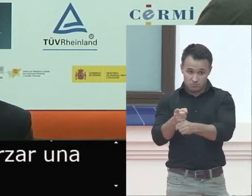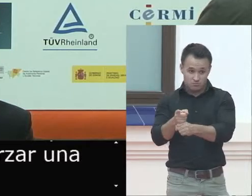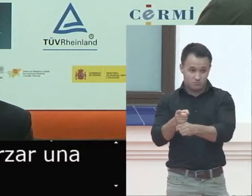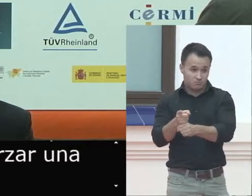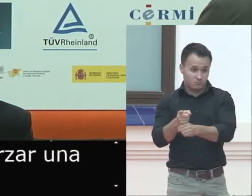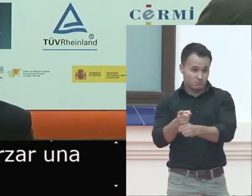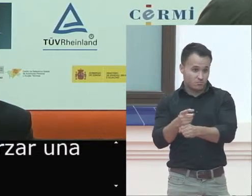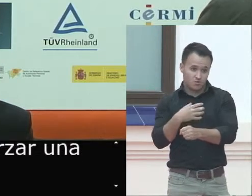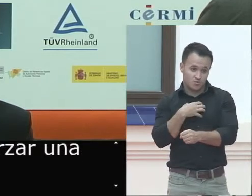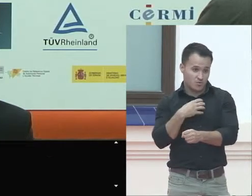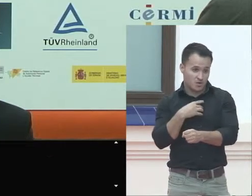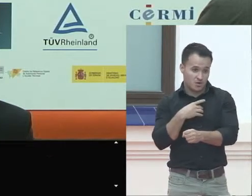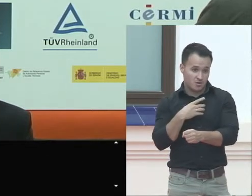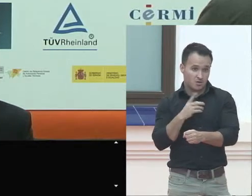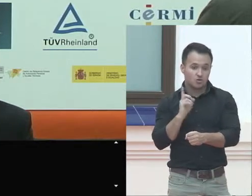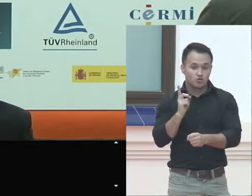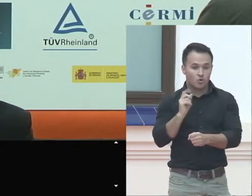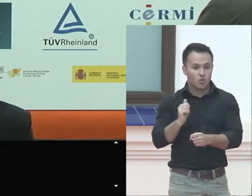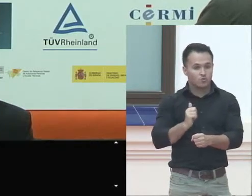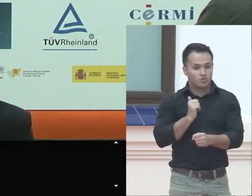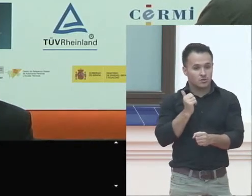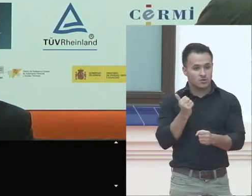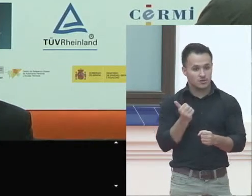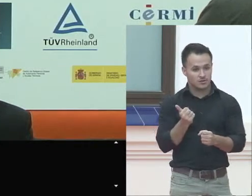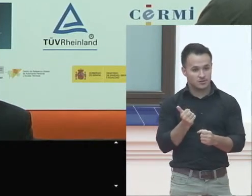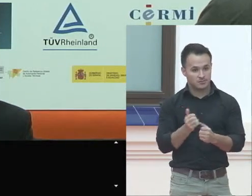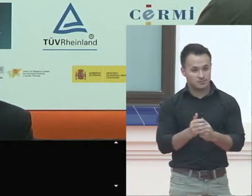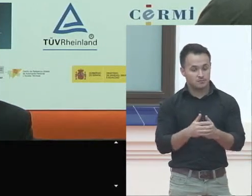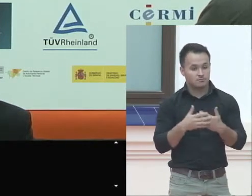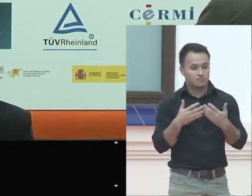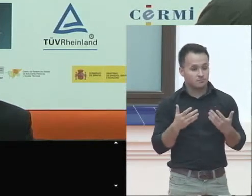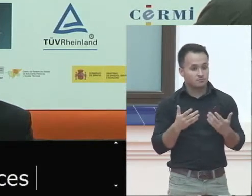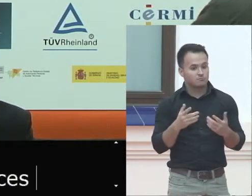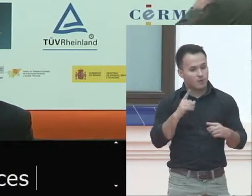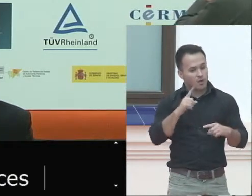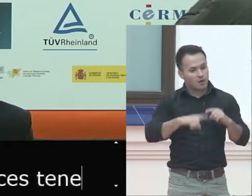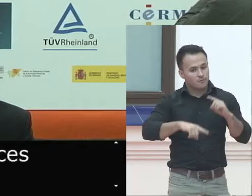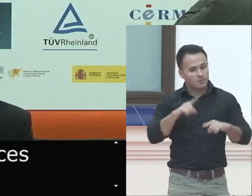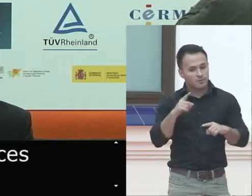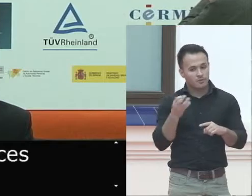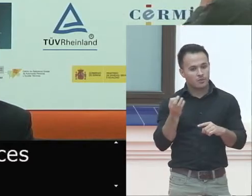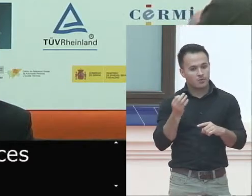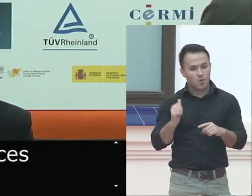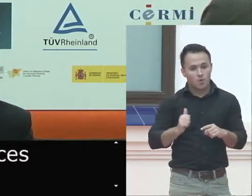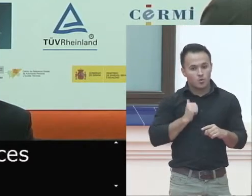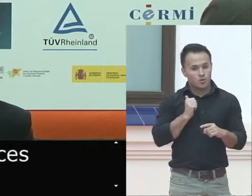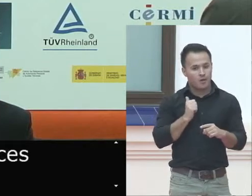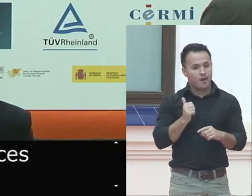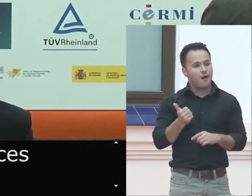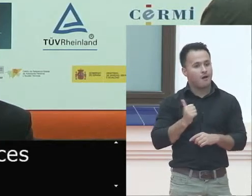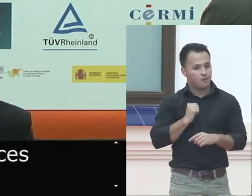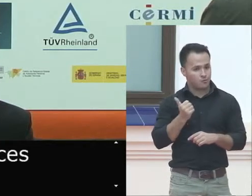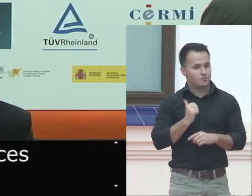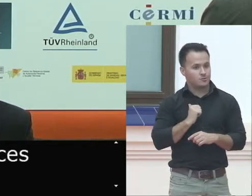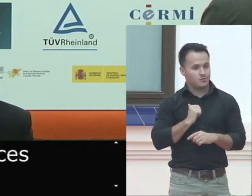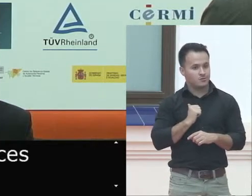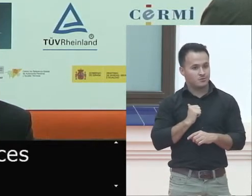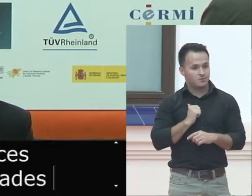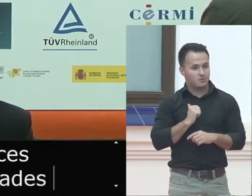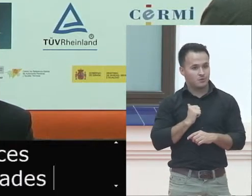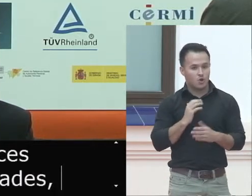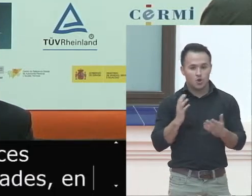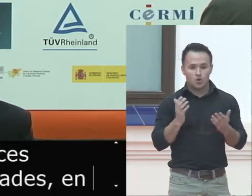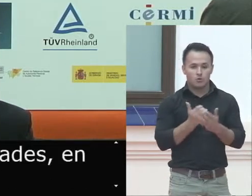solo puedes crear oportunidad. Y a veces tenemos que coger más las oportunidades, en vez de dejar todo